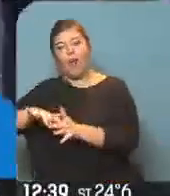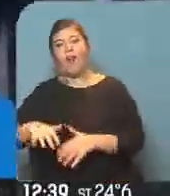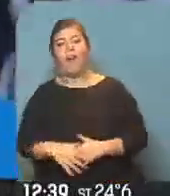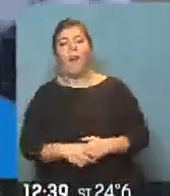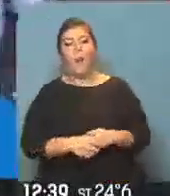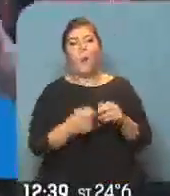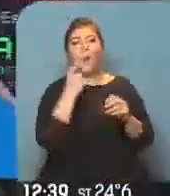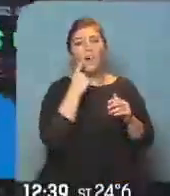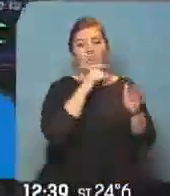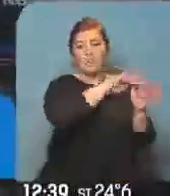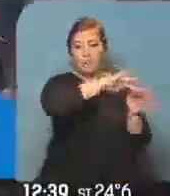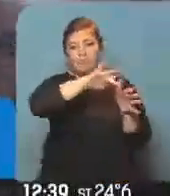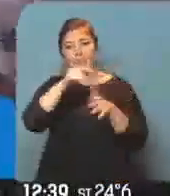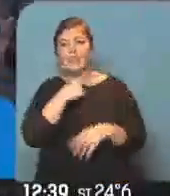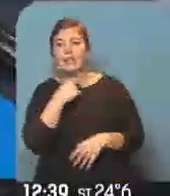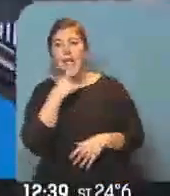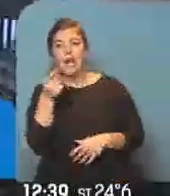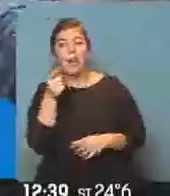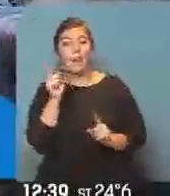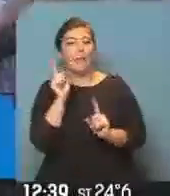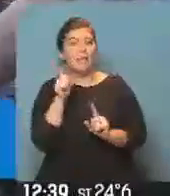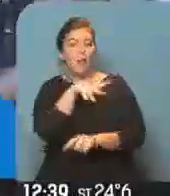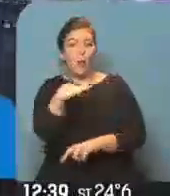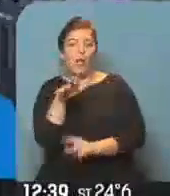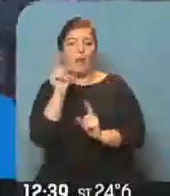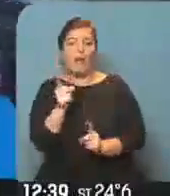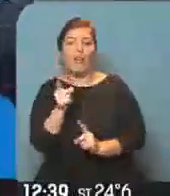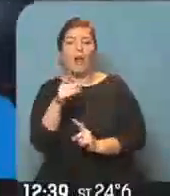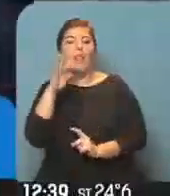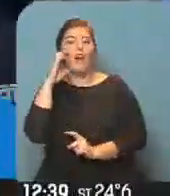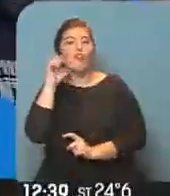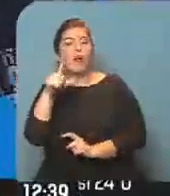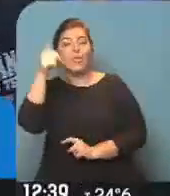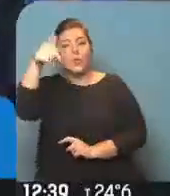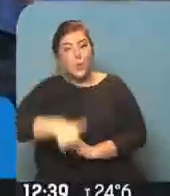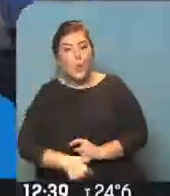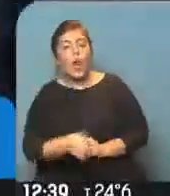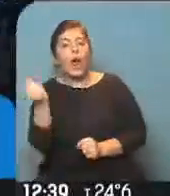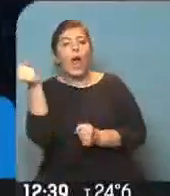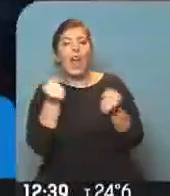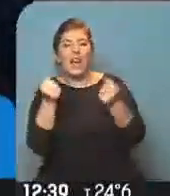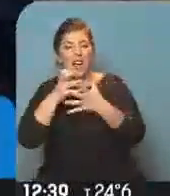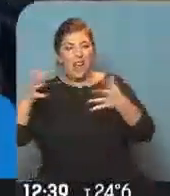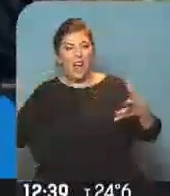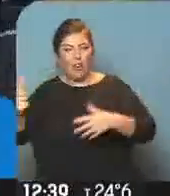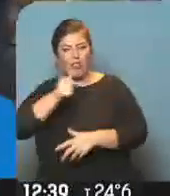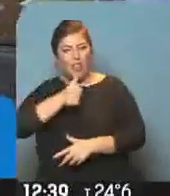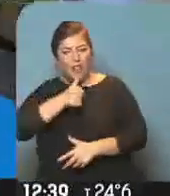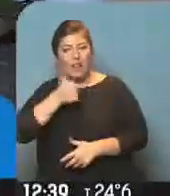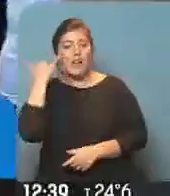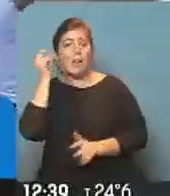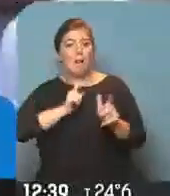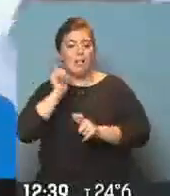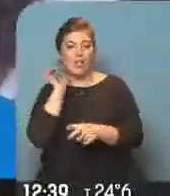el vallado. Ustedes pueden observar, permanecen en el lugar también sobre la diagonal sur los carros hidrantes para evitar que quienes